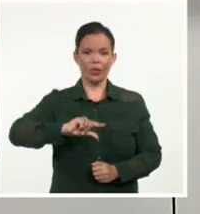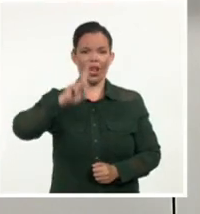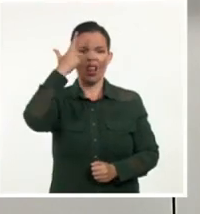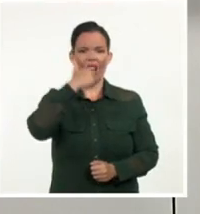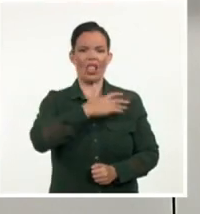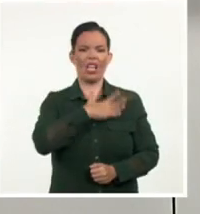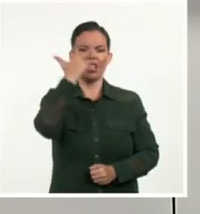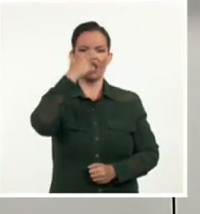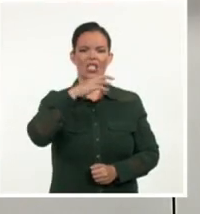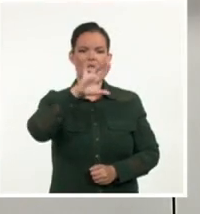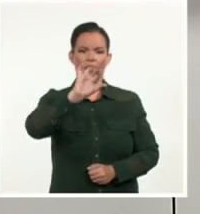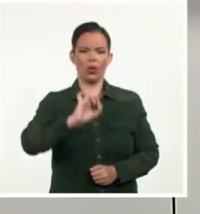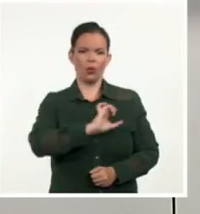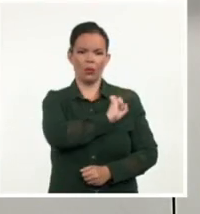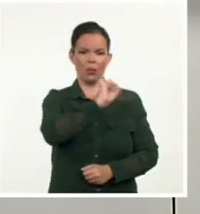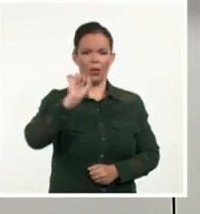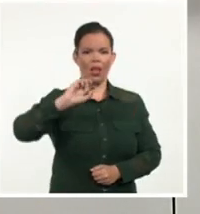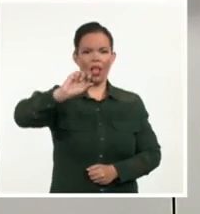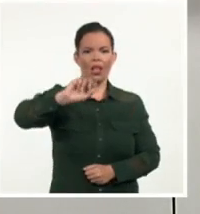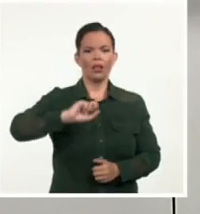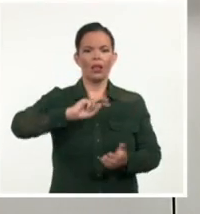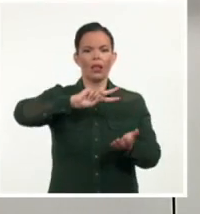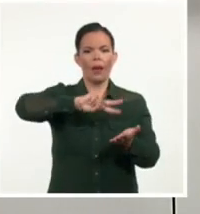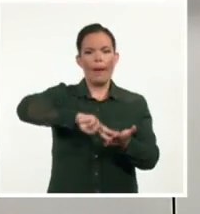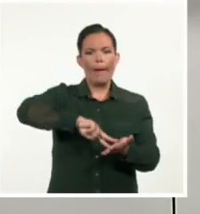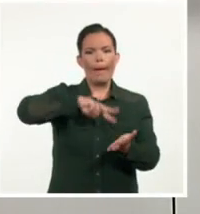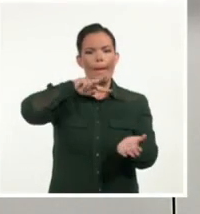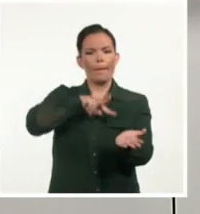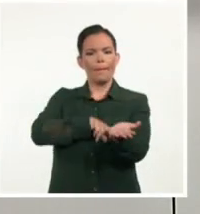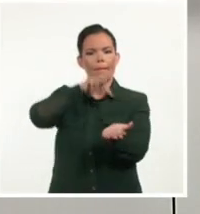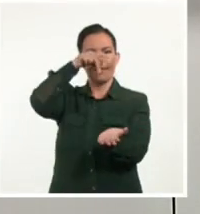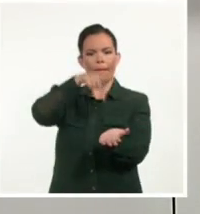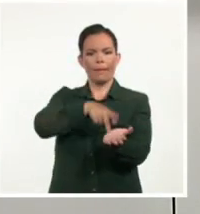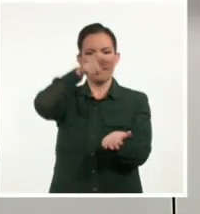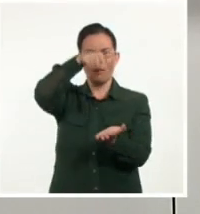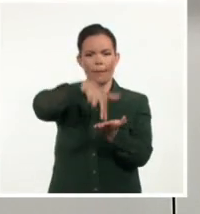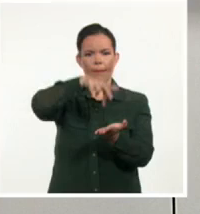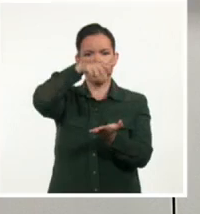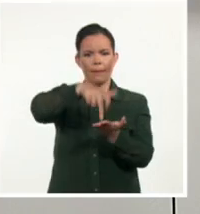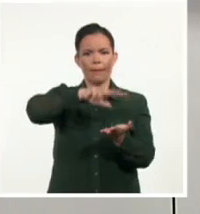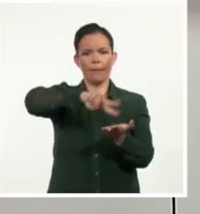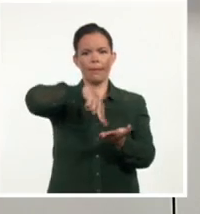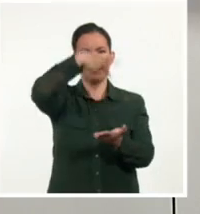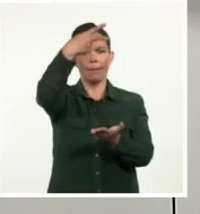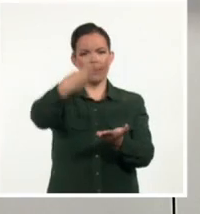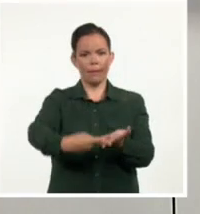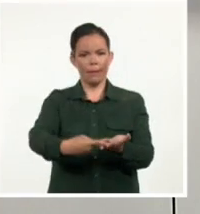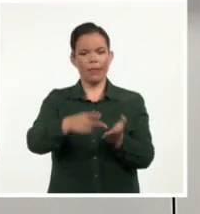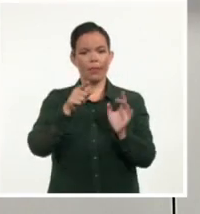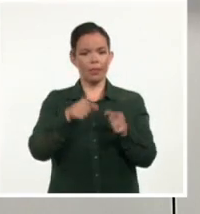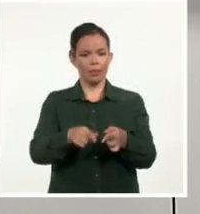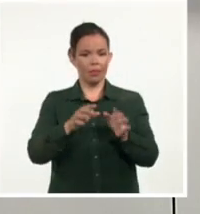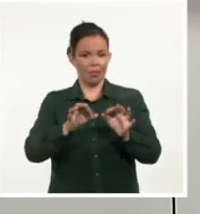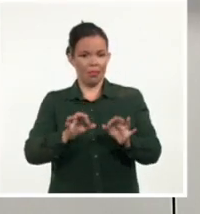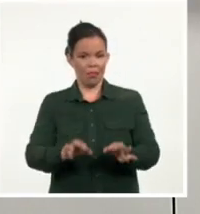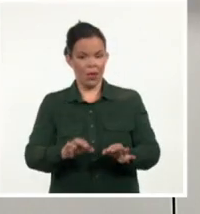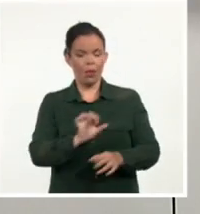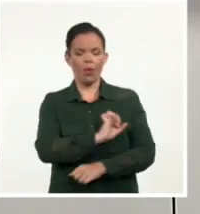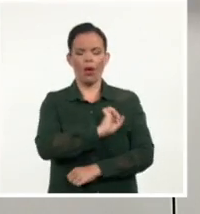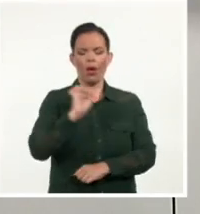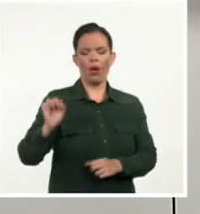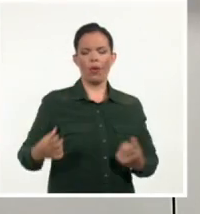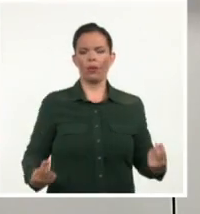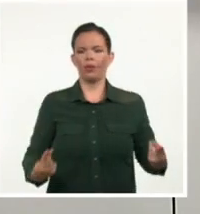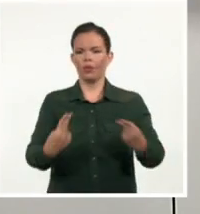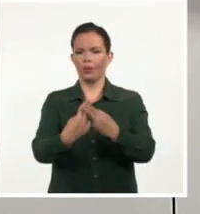este viernes el triple salto del memorial van damme de atletismo 2022 en bruselas parada previa a la final de la